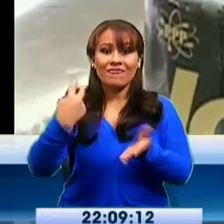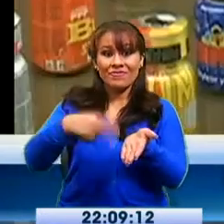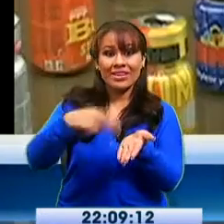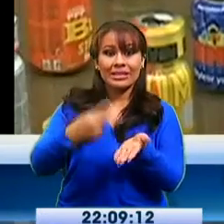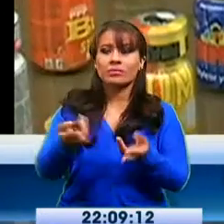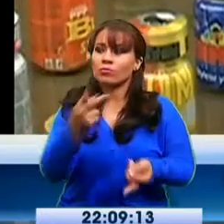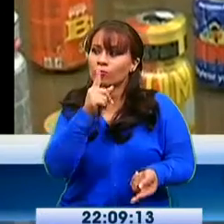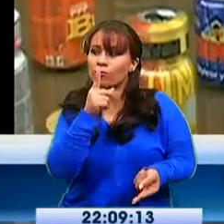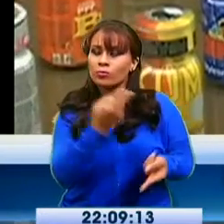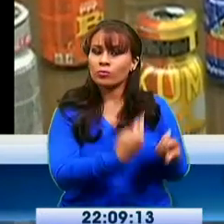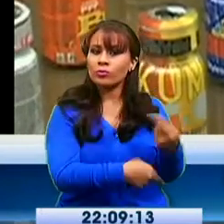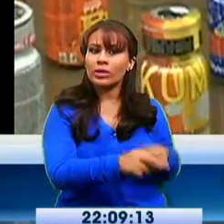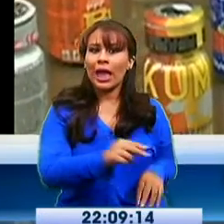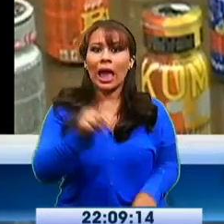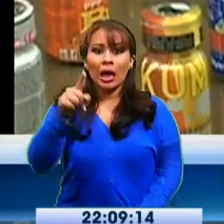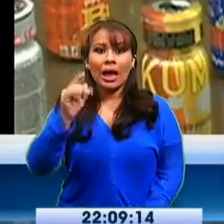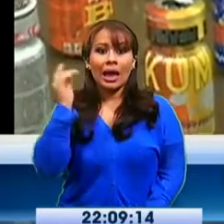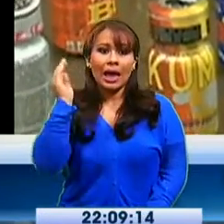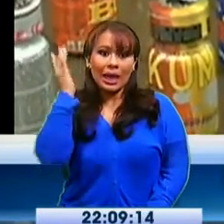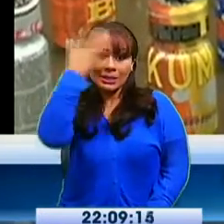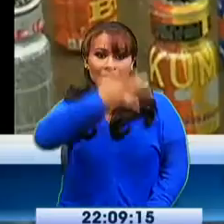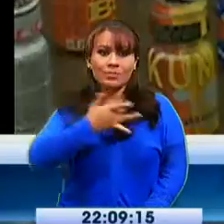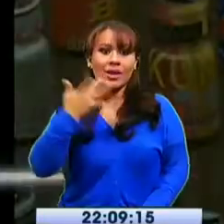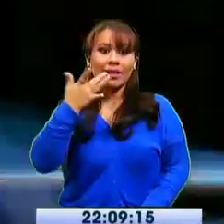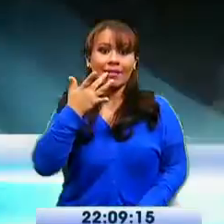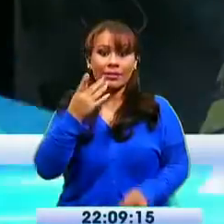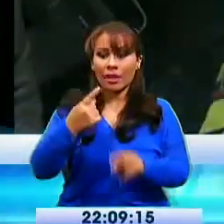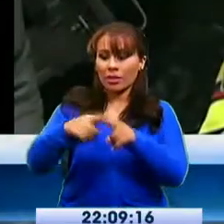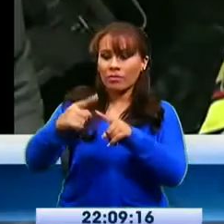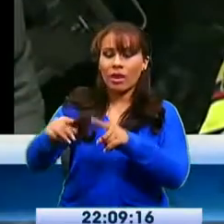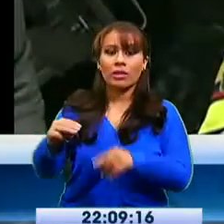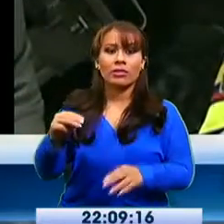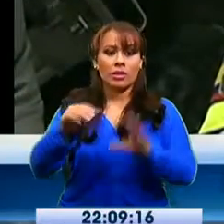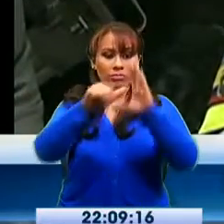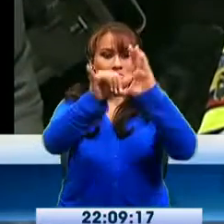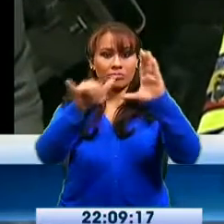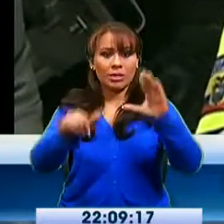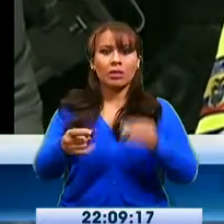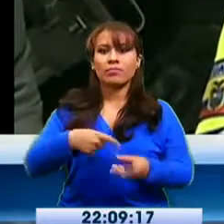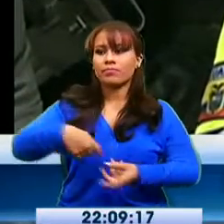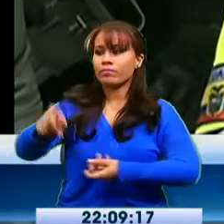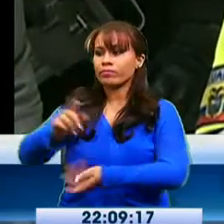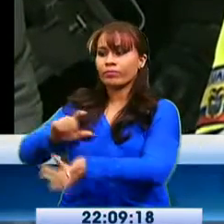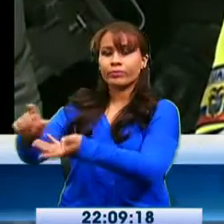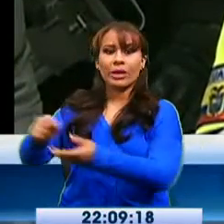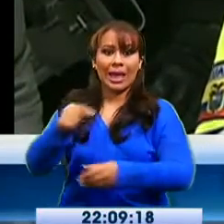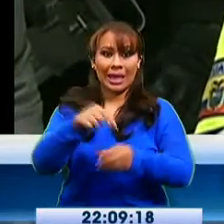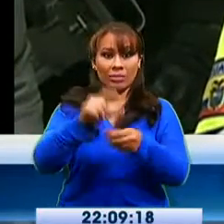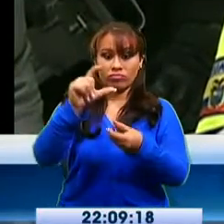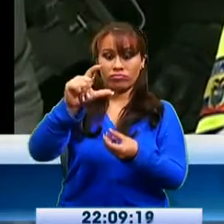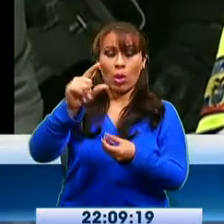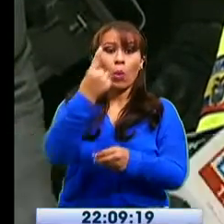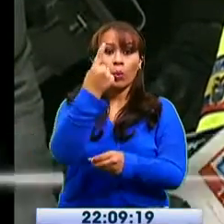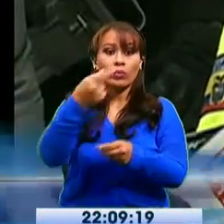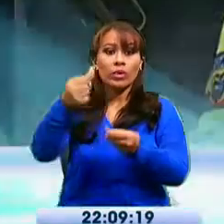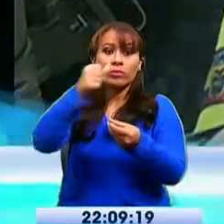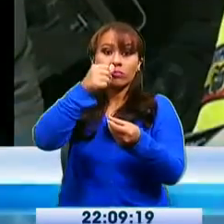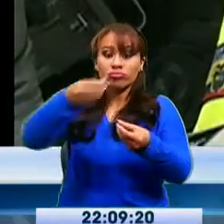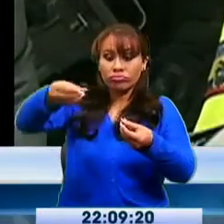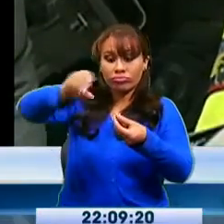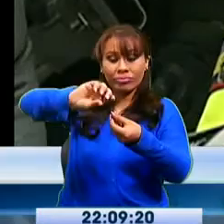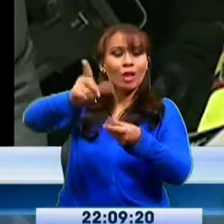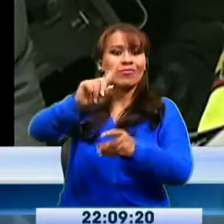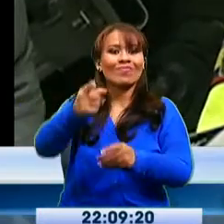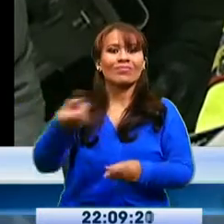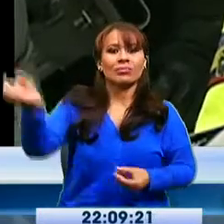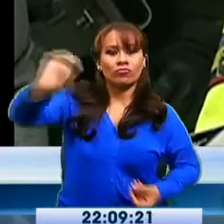como Santa Elena, Atacames y otras zonas costeras. Es una droga fuera de lo común, es una mezcla de ciertas drogas en la